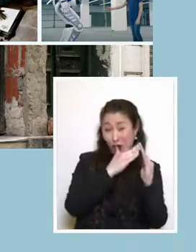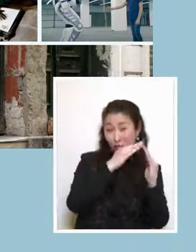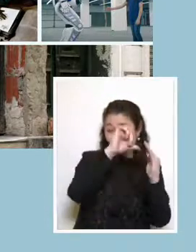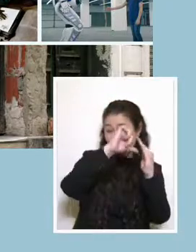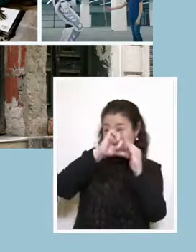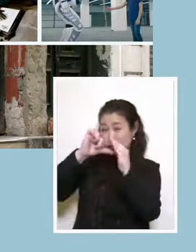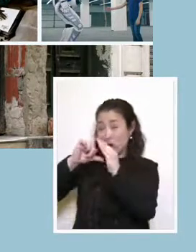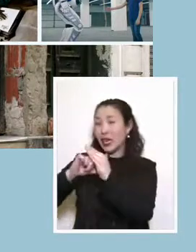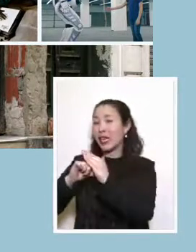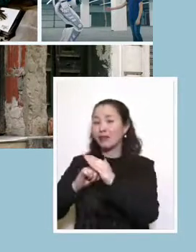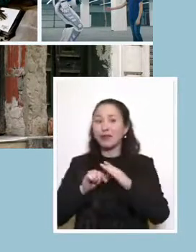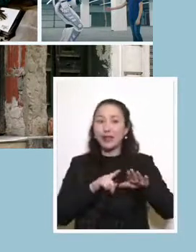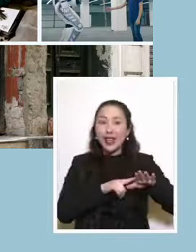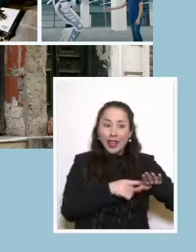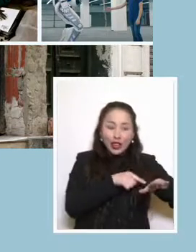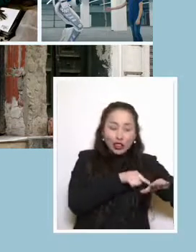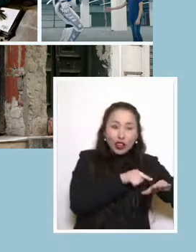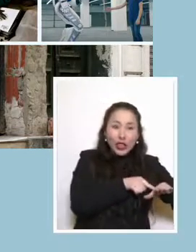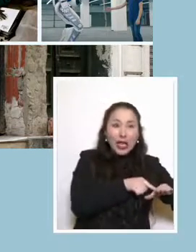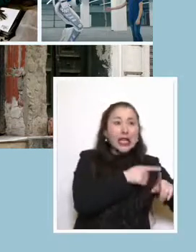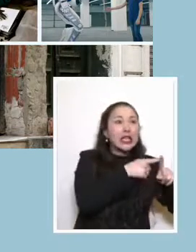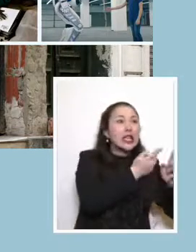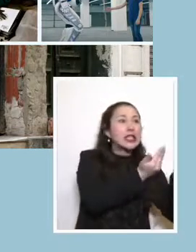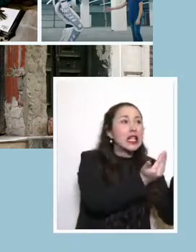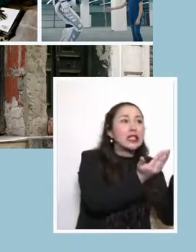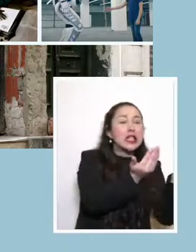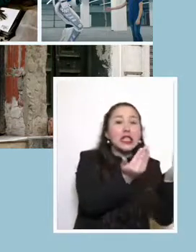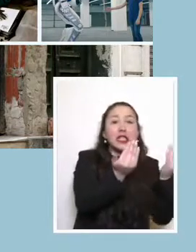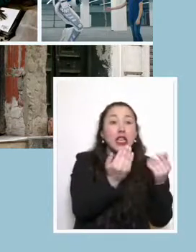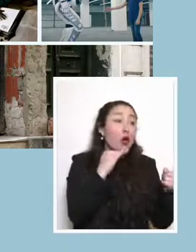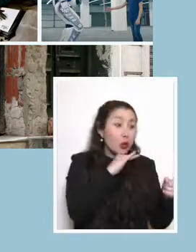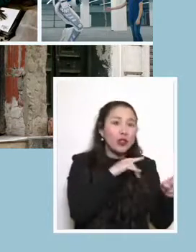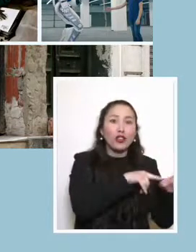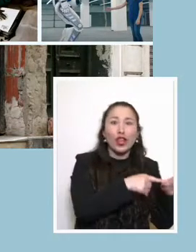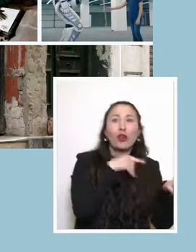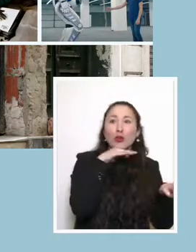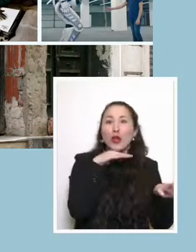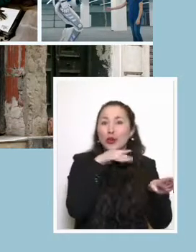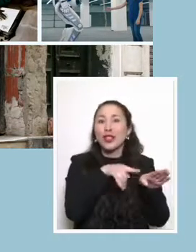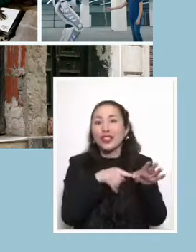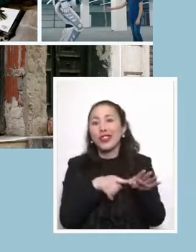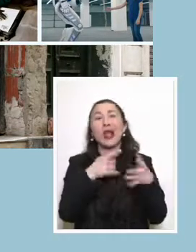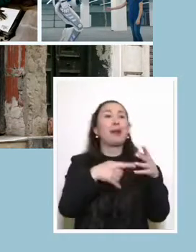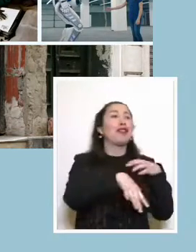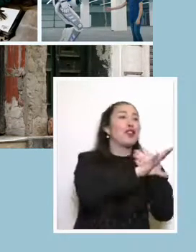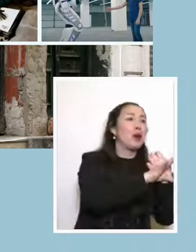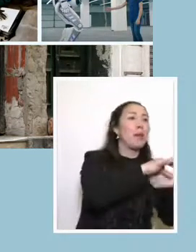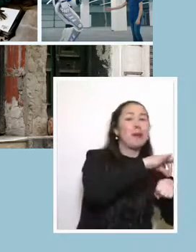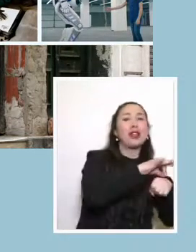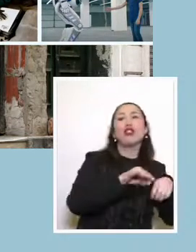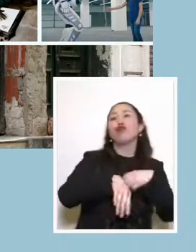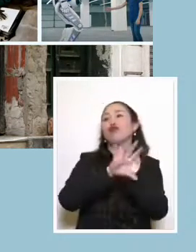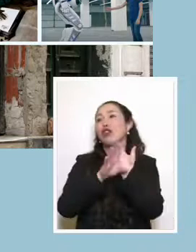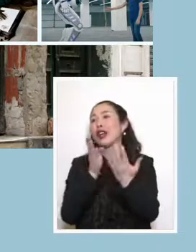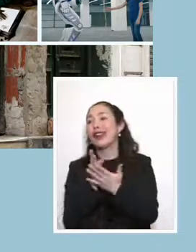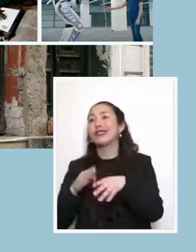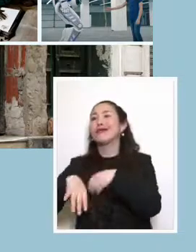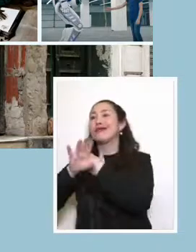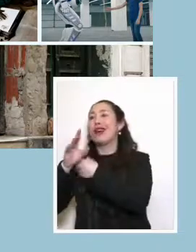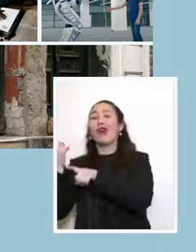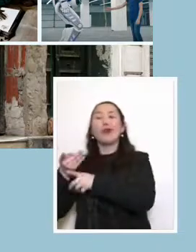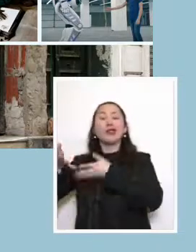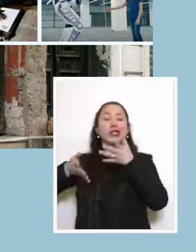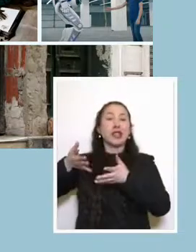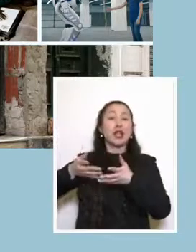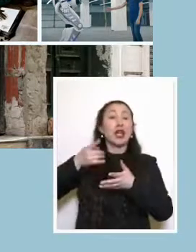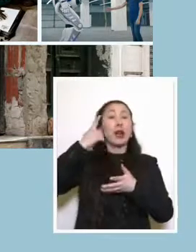tecnología para atender tantas necesidades. Pero también la tecnología nos advierte contra, y